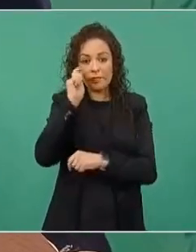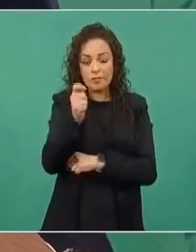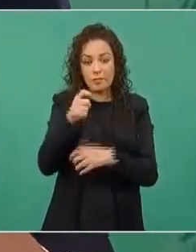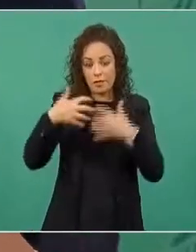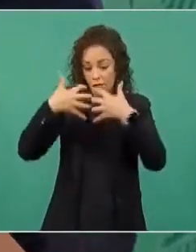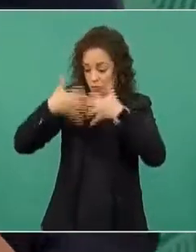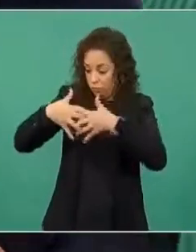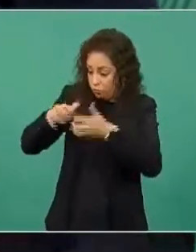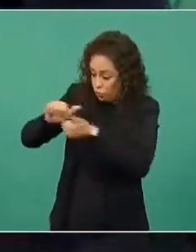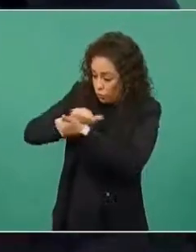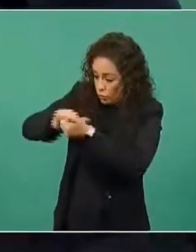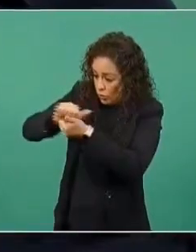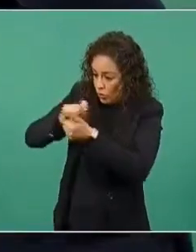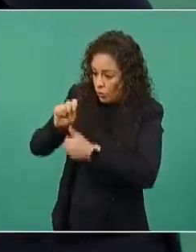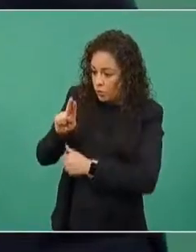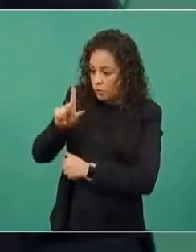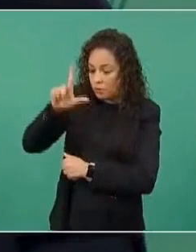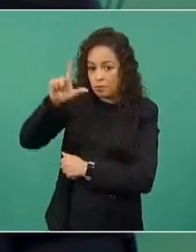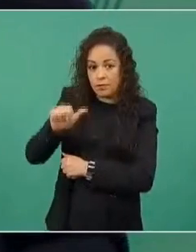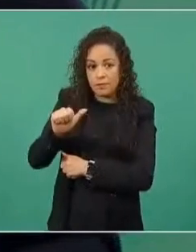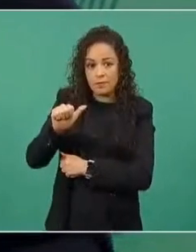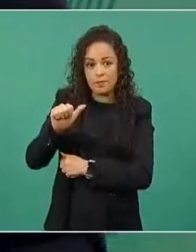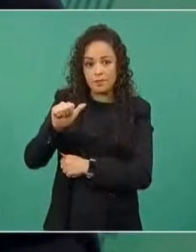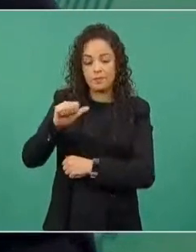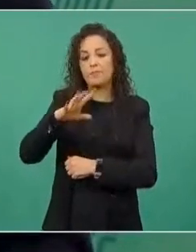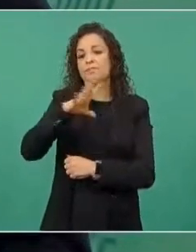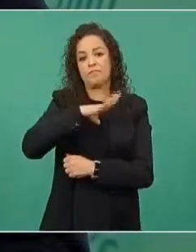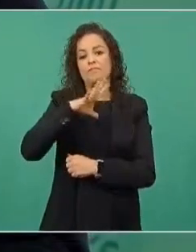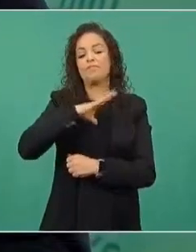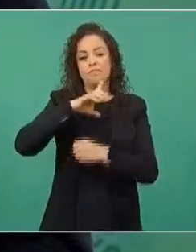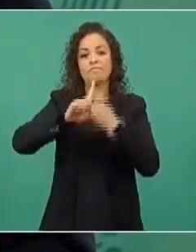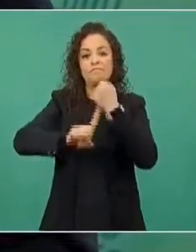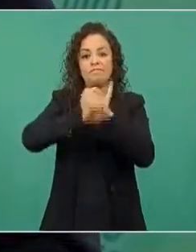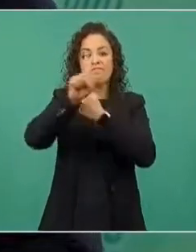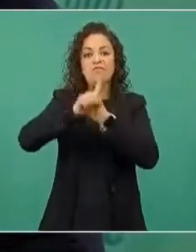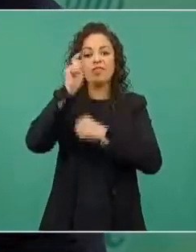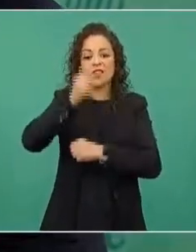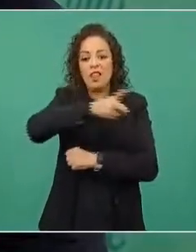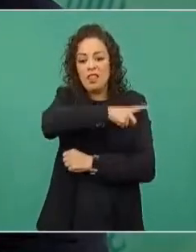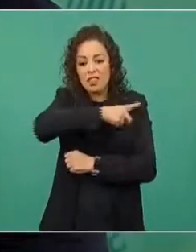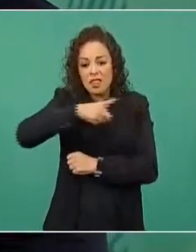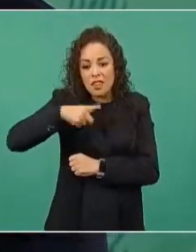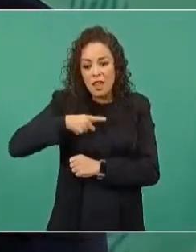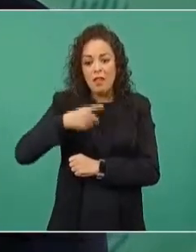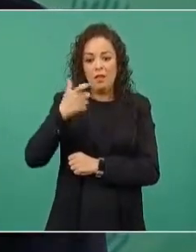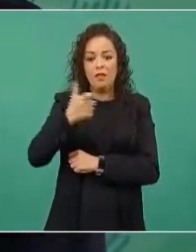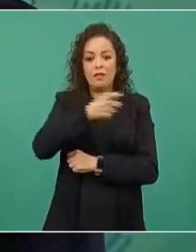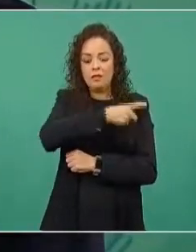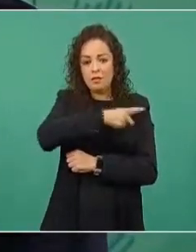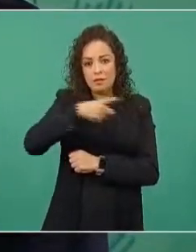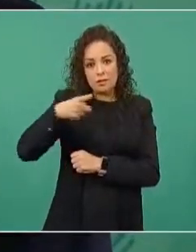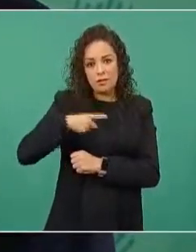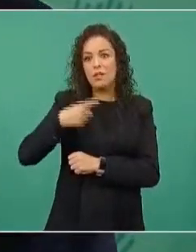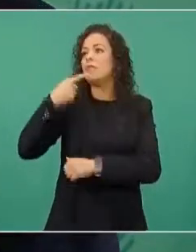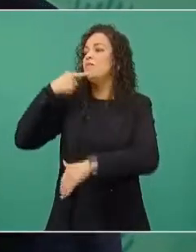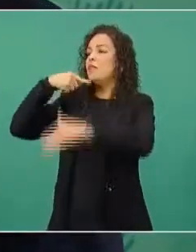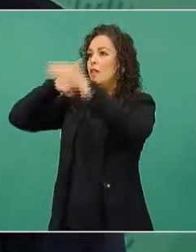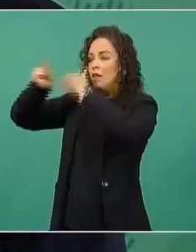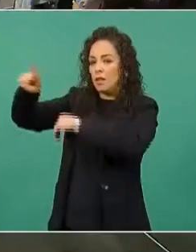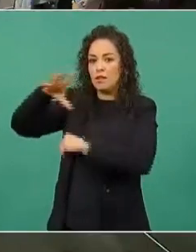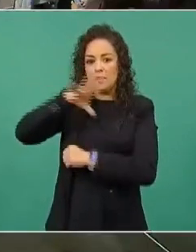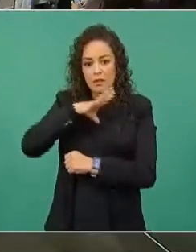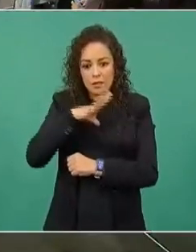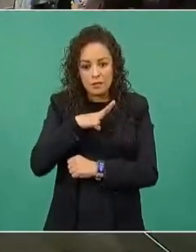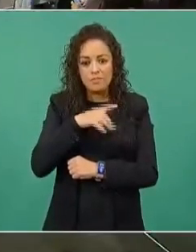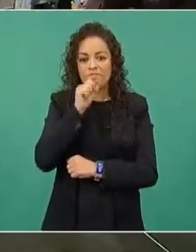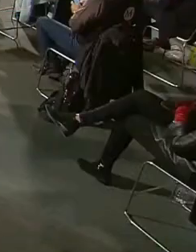Tula estaba emproblemada porque había deudas y había demandas